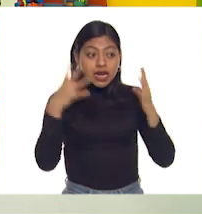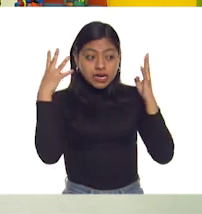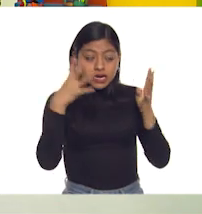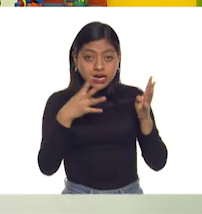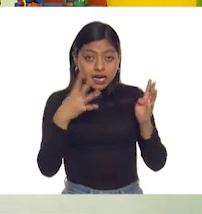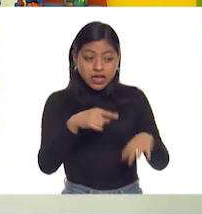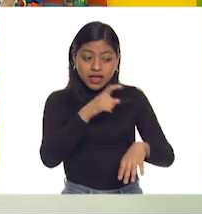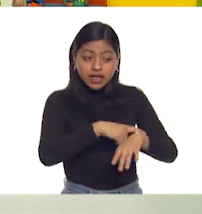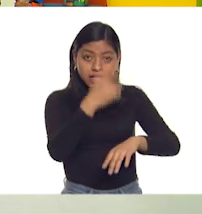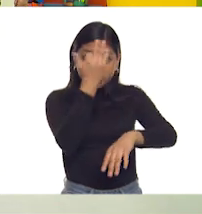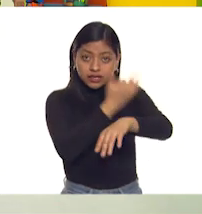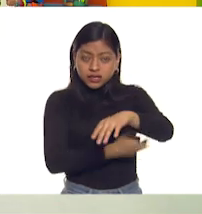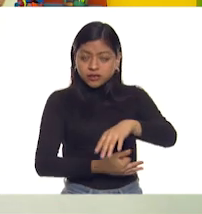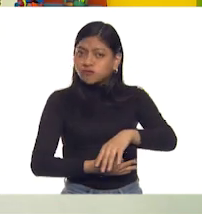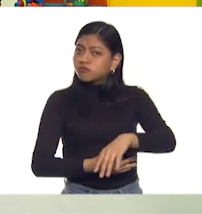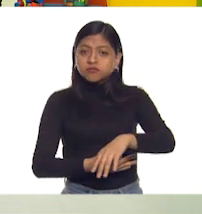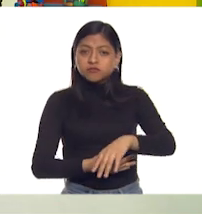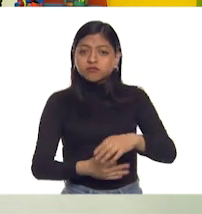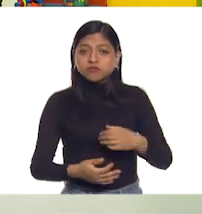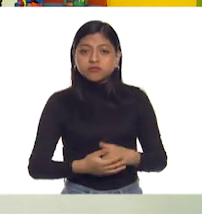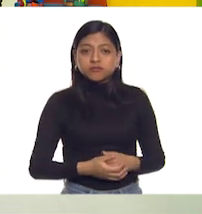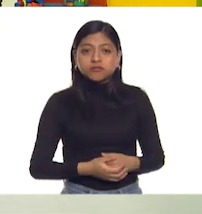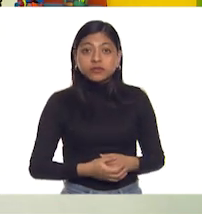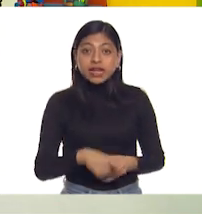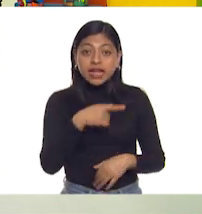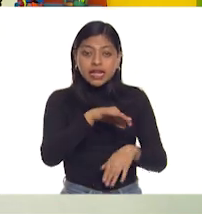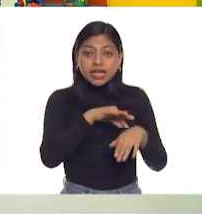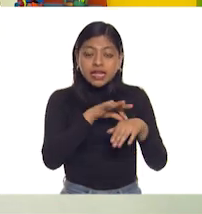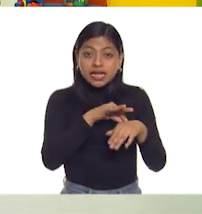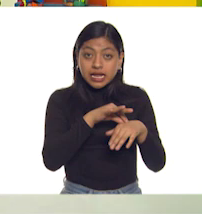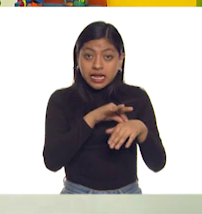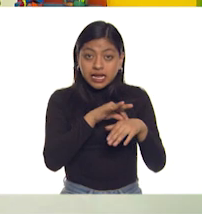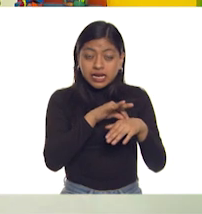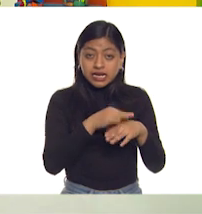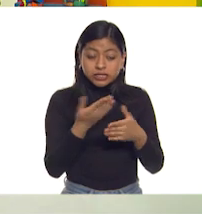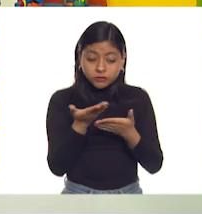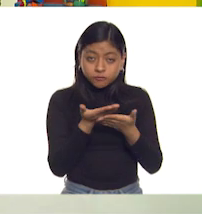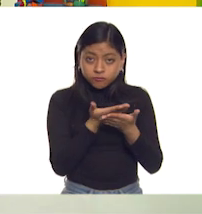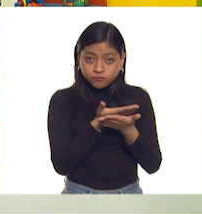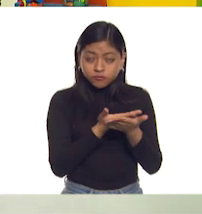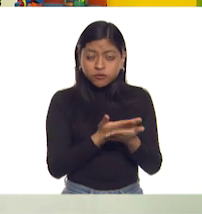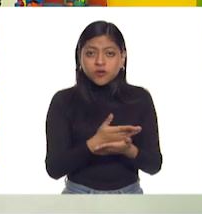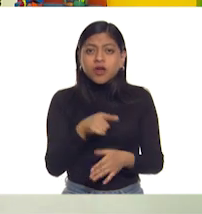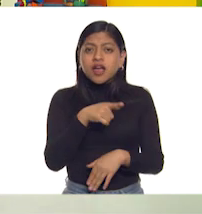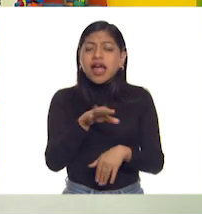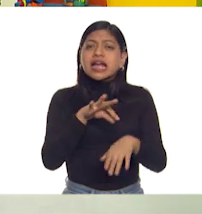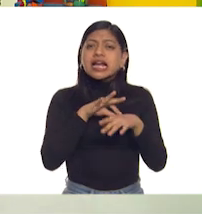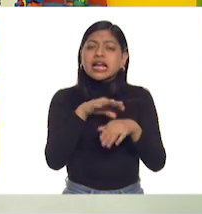la tardanza, porque aquellos bisteces estaban suavecitos,